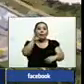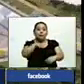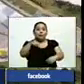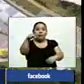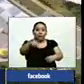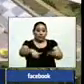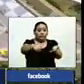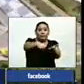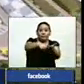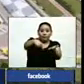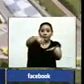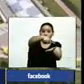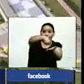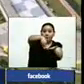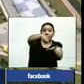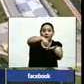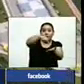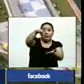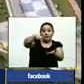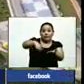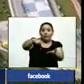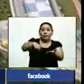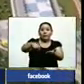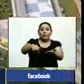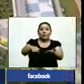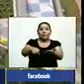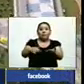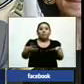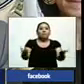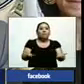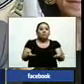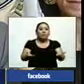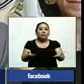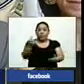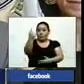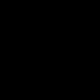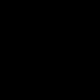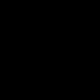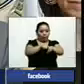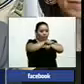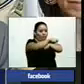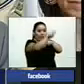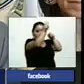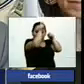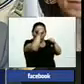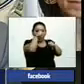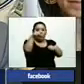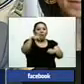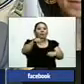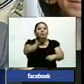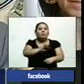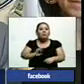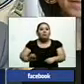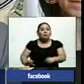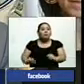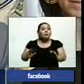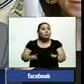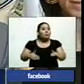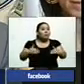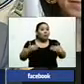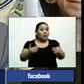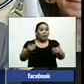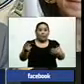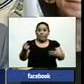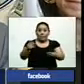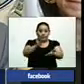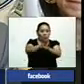metropolitano y también por eso obedece que acá esté el arquitecto Bichar y obviamente es un país, por lo